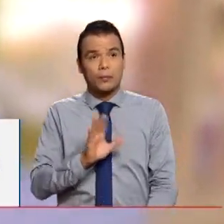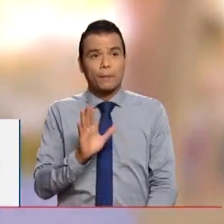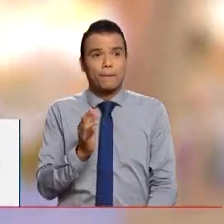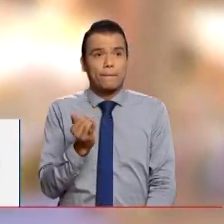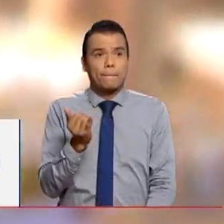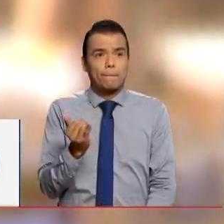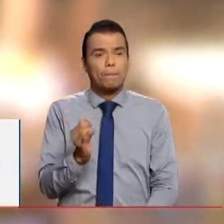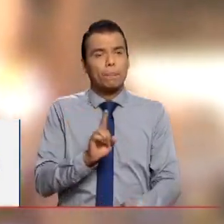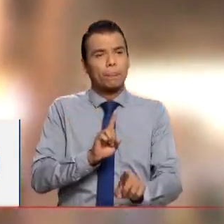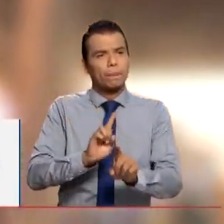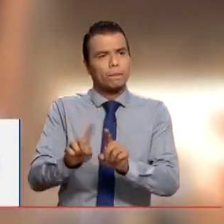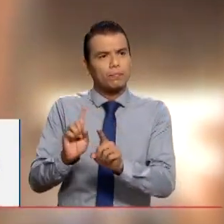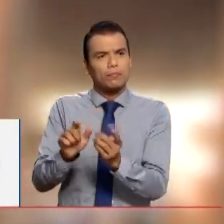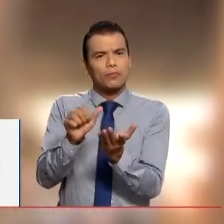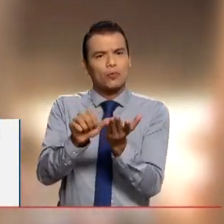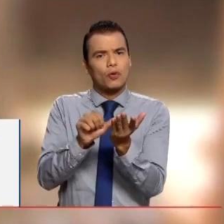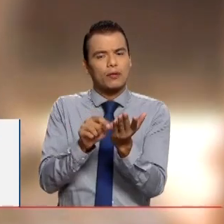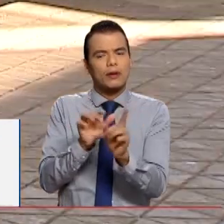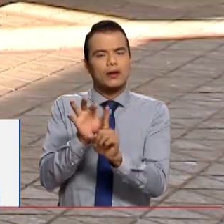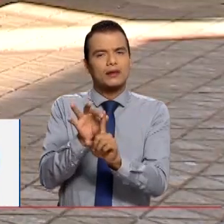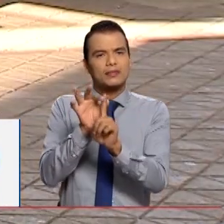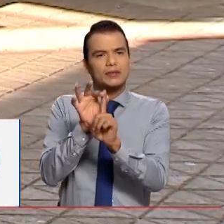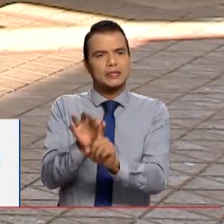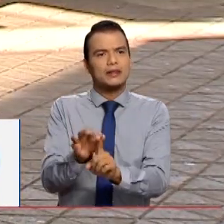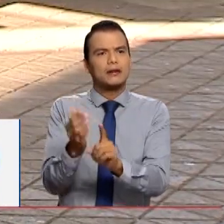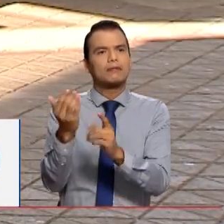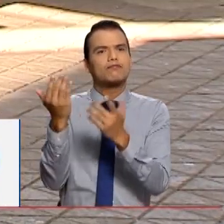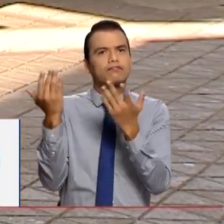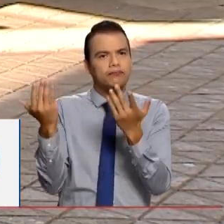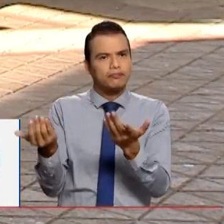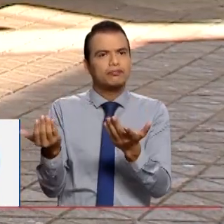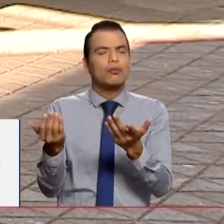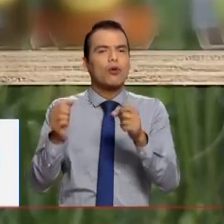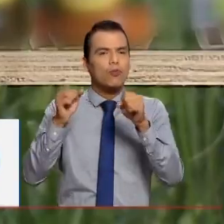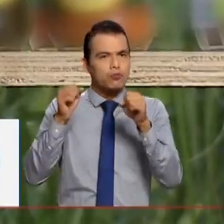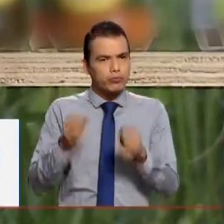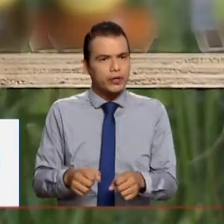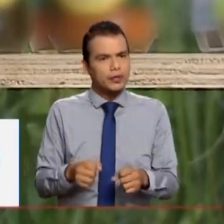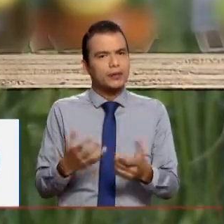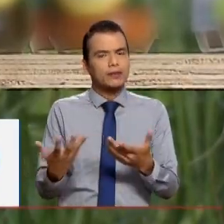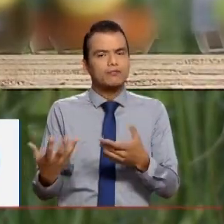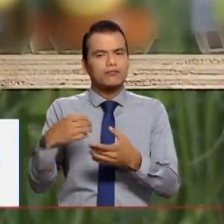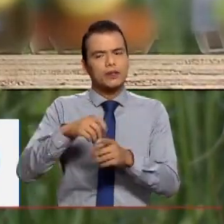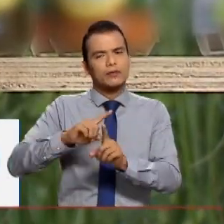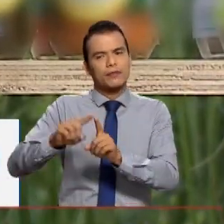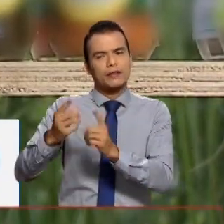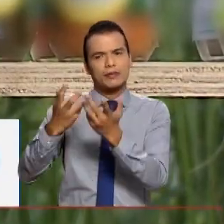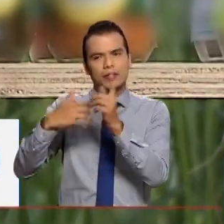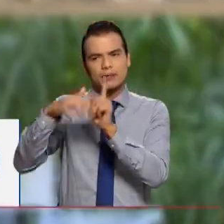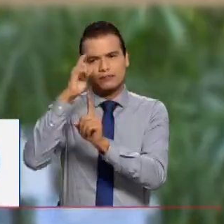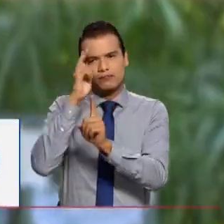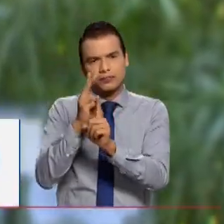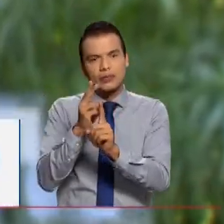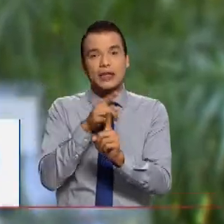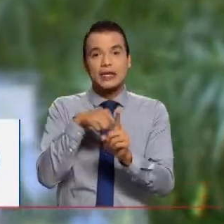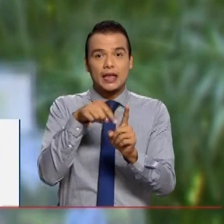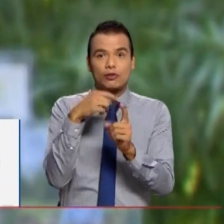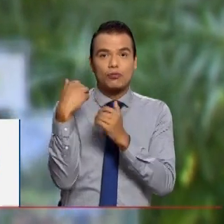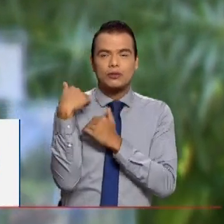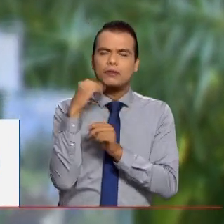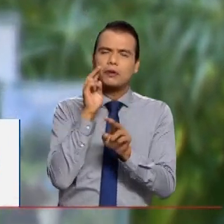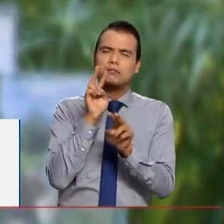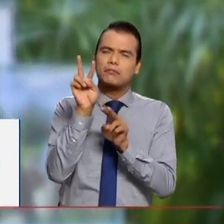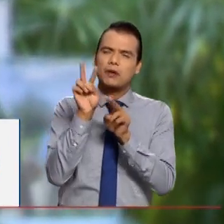existen programas que adelantan un proceso de verificación y valorización de los negocios verdes el esquema inicia desde la identificación